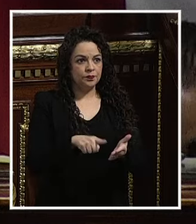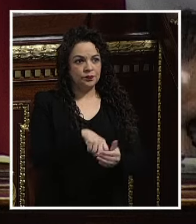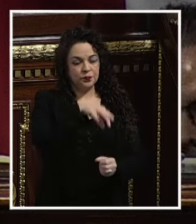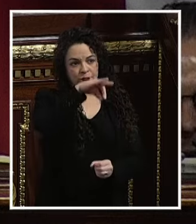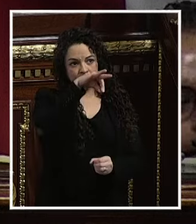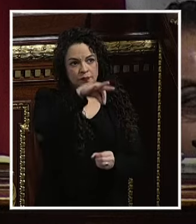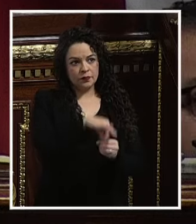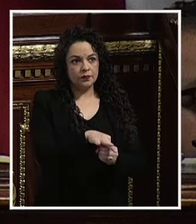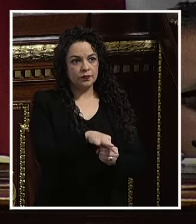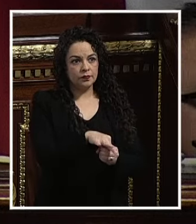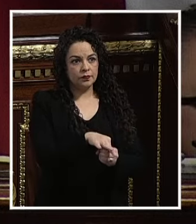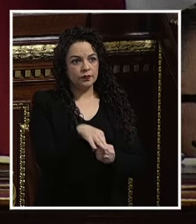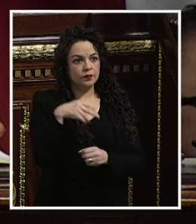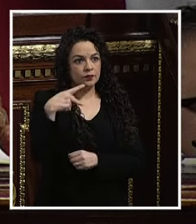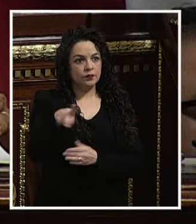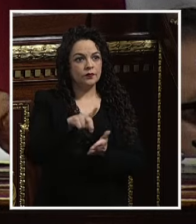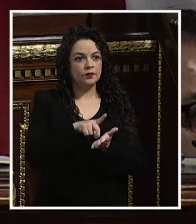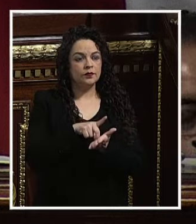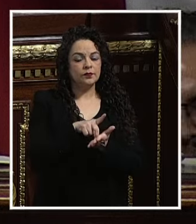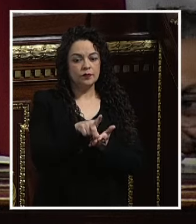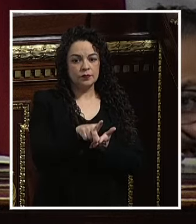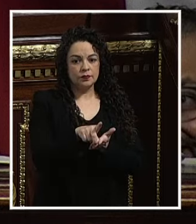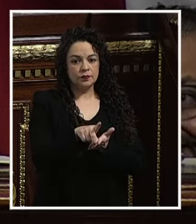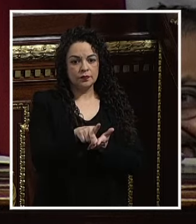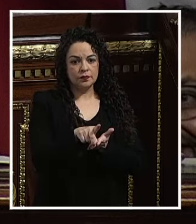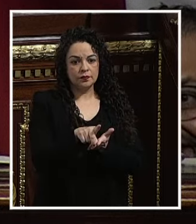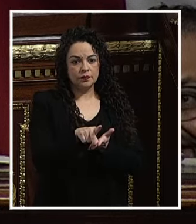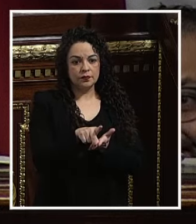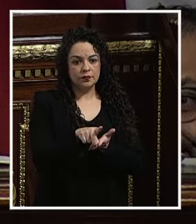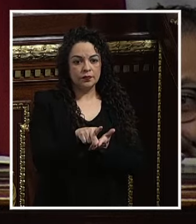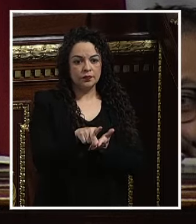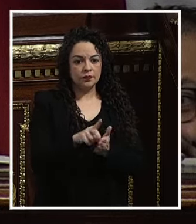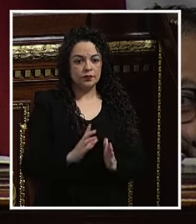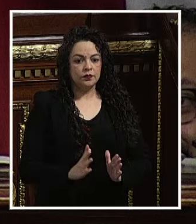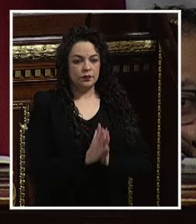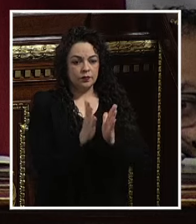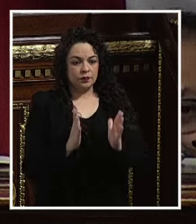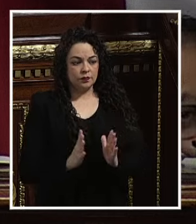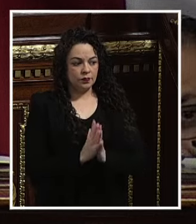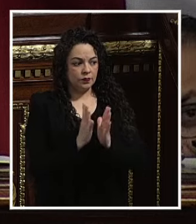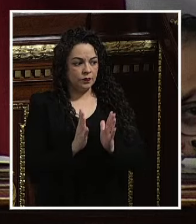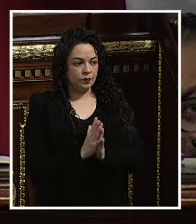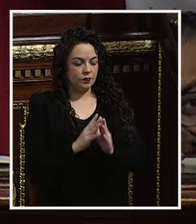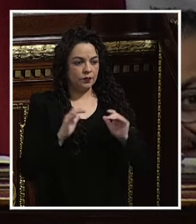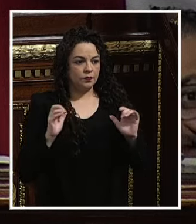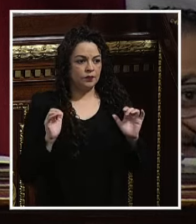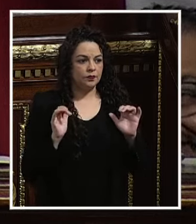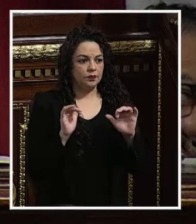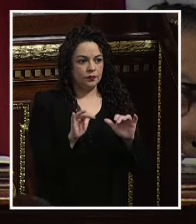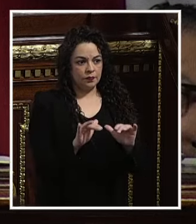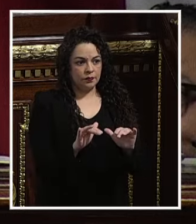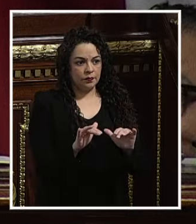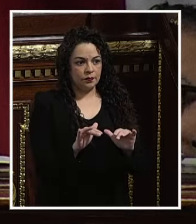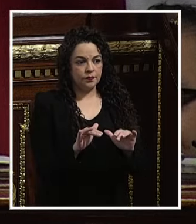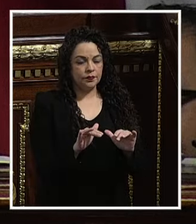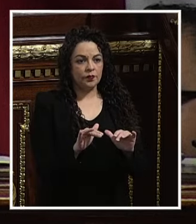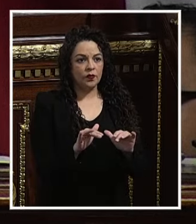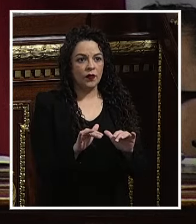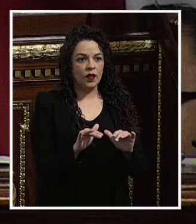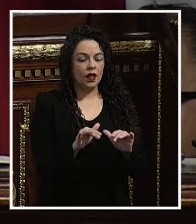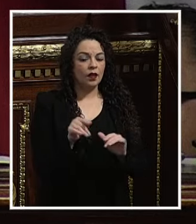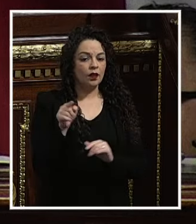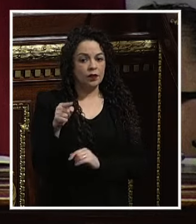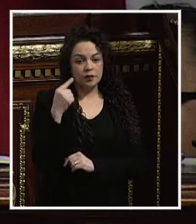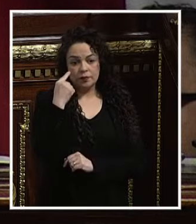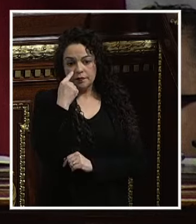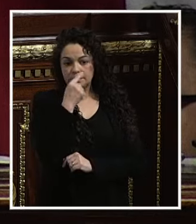cumplir con el derecho y el deber cívico de emitir su voto. Con ello, expresaron su